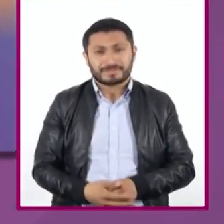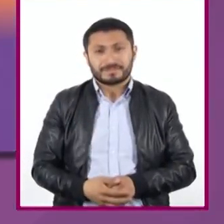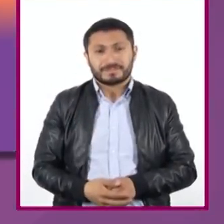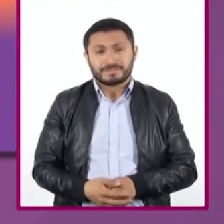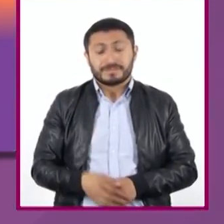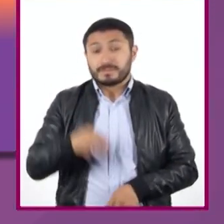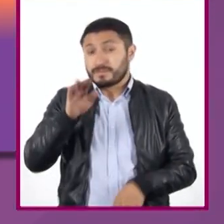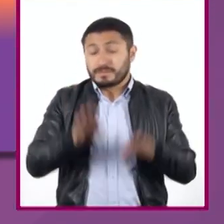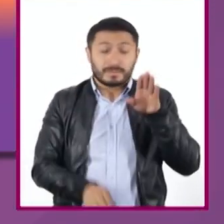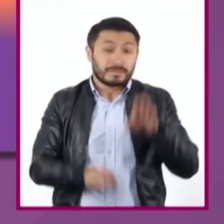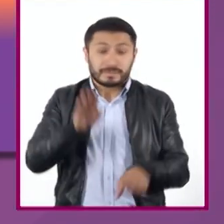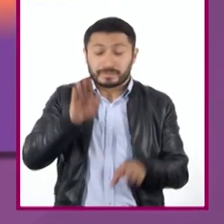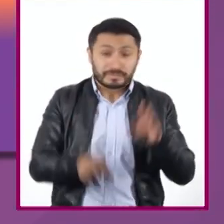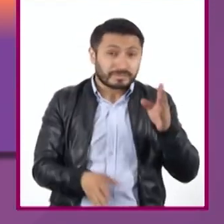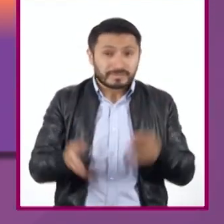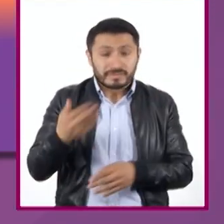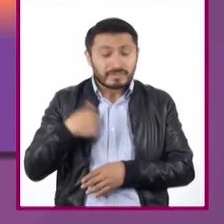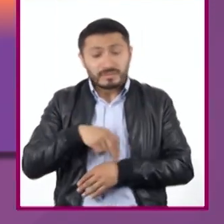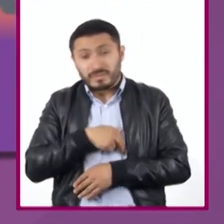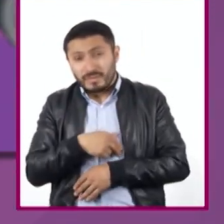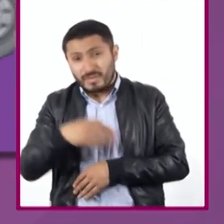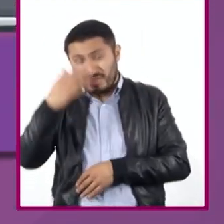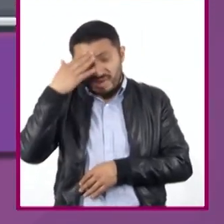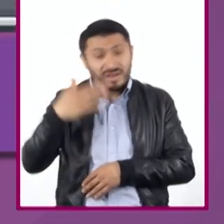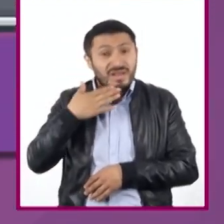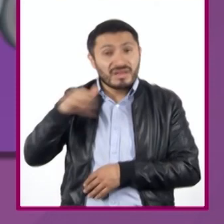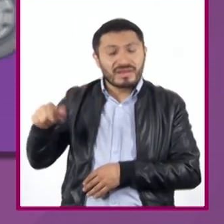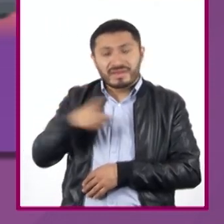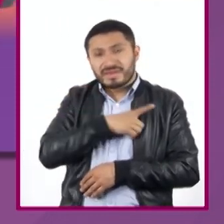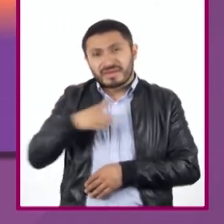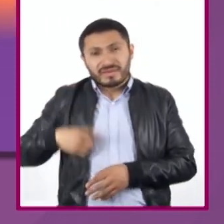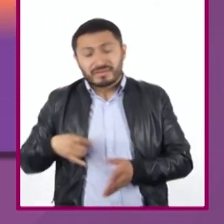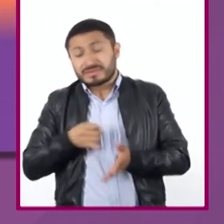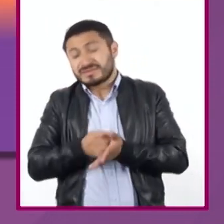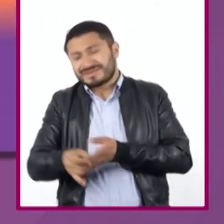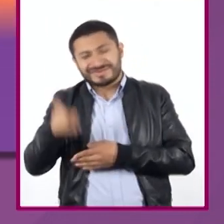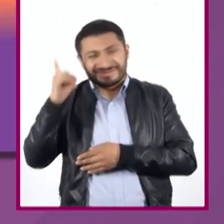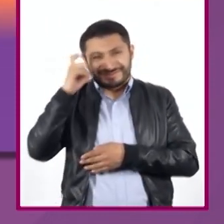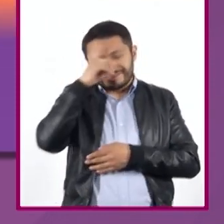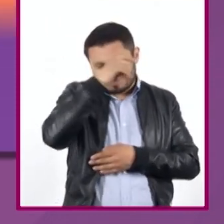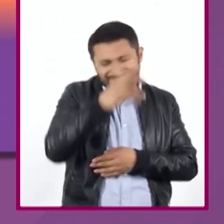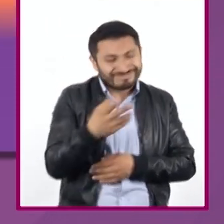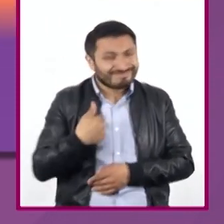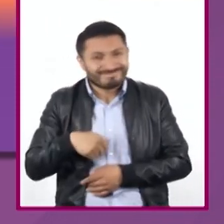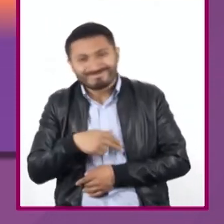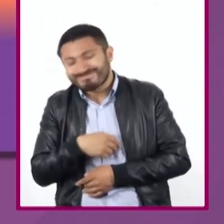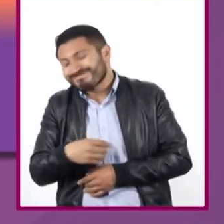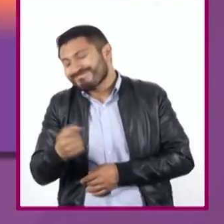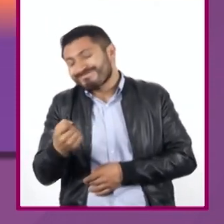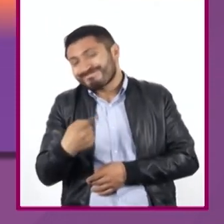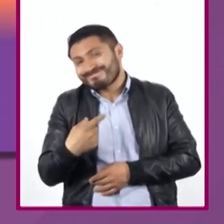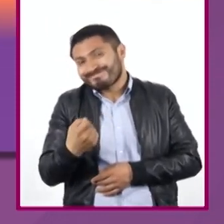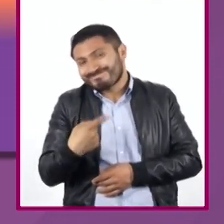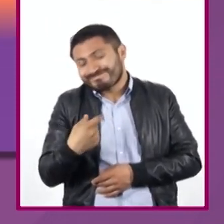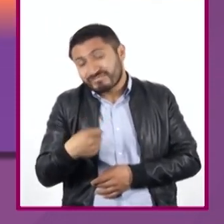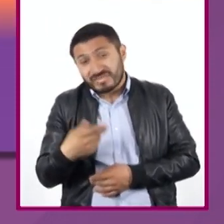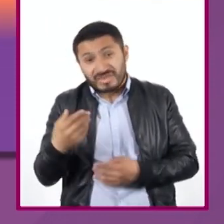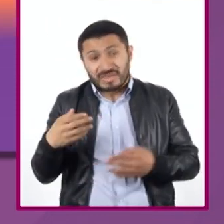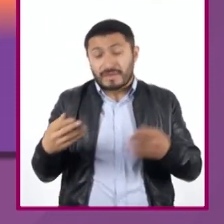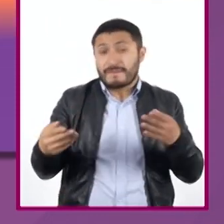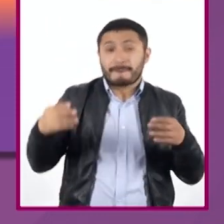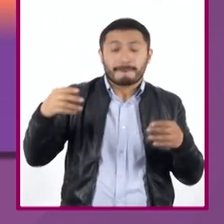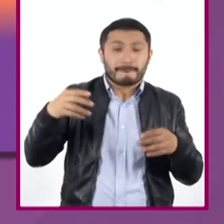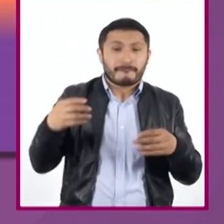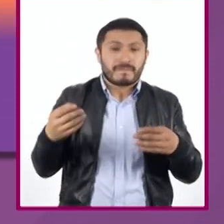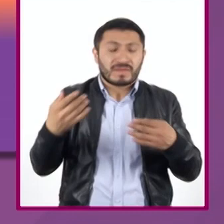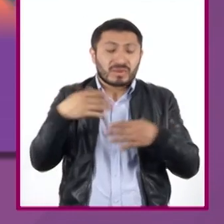En determinado momento debemos ser capaces de tomar decisiones difíciles por cuenta propia, con base en principios éticos,